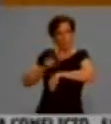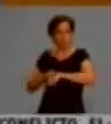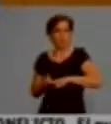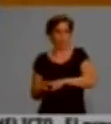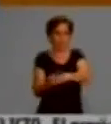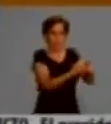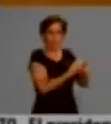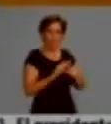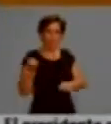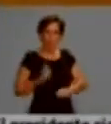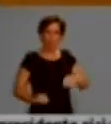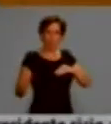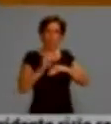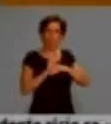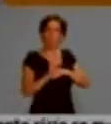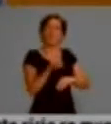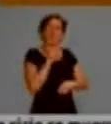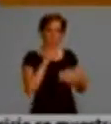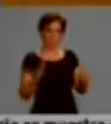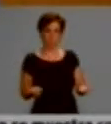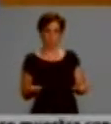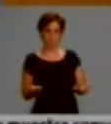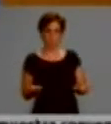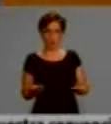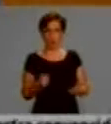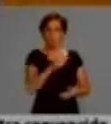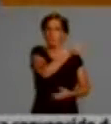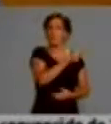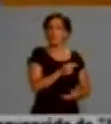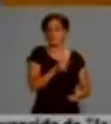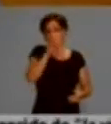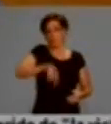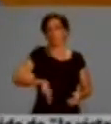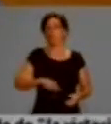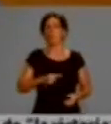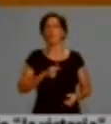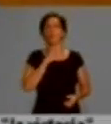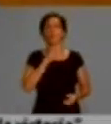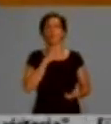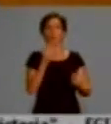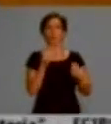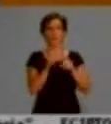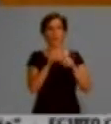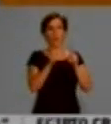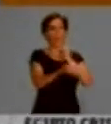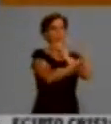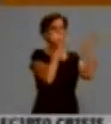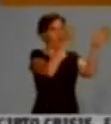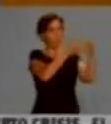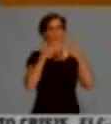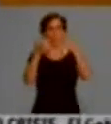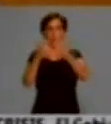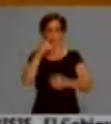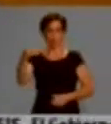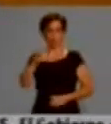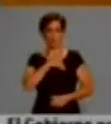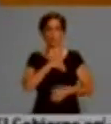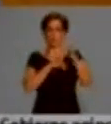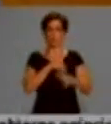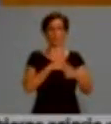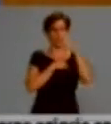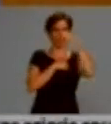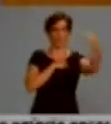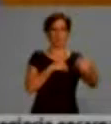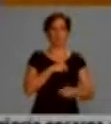bajo la mesa? ¿Cómo es posible? Y concluyo ya. A usted que le gusta el copio y pego en los pésames, supongo que me va a entender lo que le digo